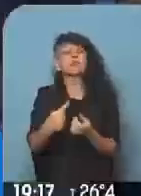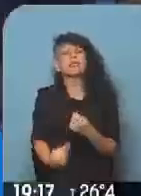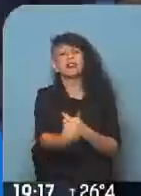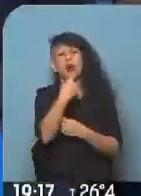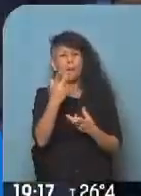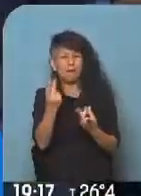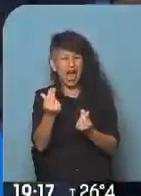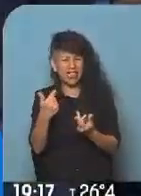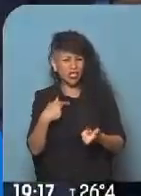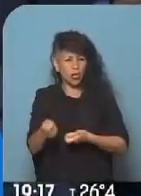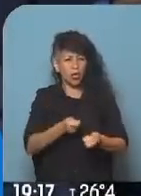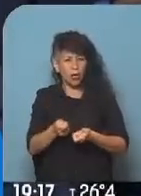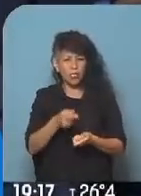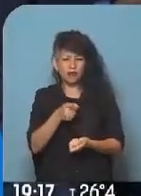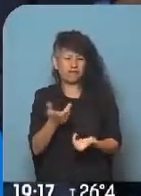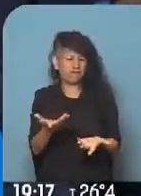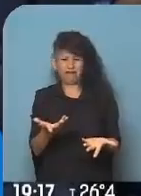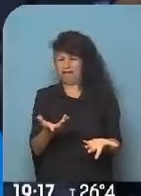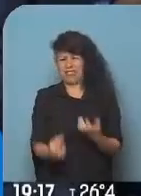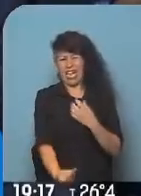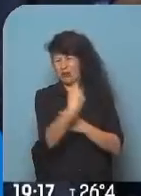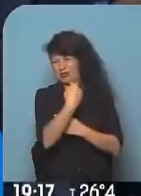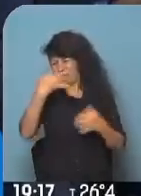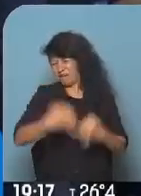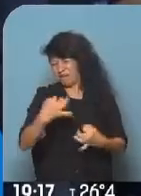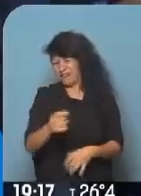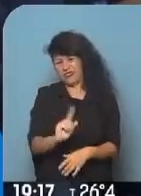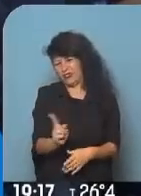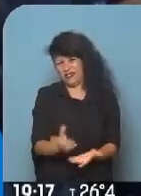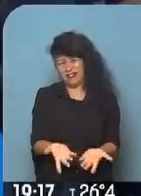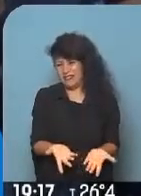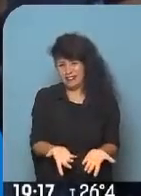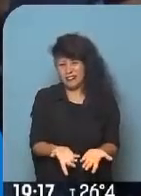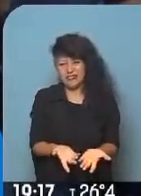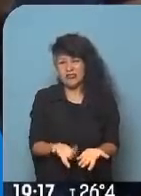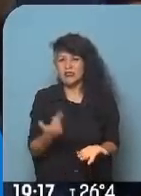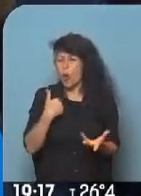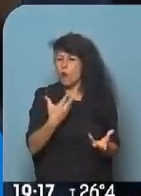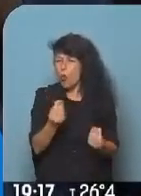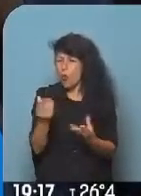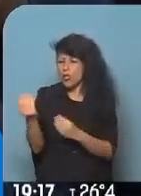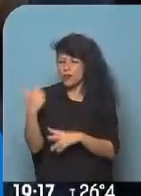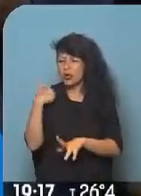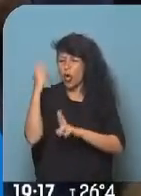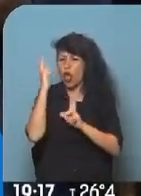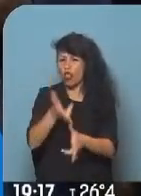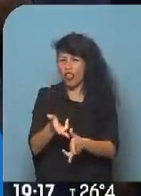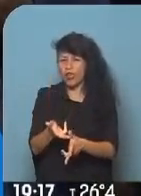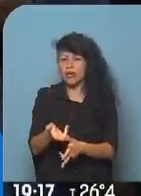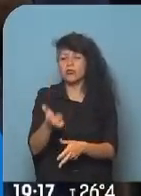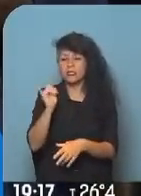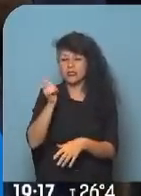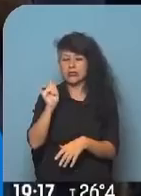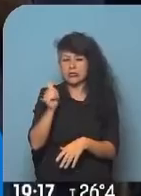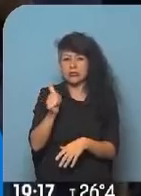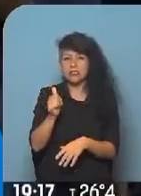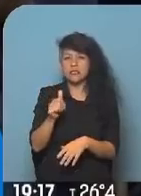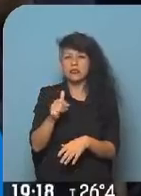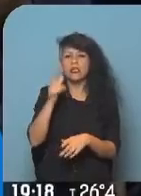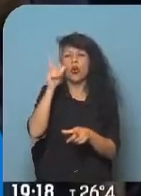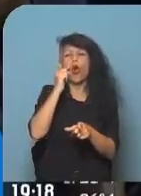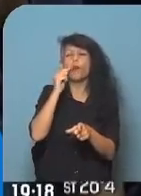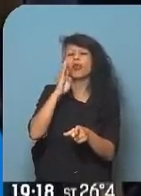es la acusación irrisoria que ha hecho un delincuente. Esto es, lo hemos hablado varias veces sí. En el programa. Estamos hablando de Bebote Álvarez. Un ataque